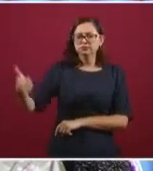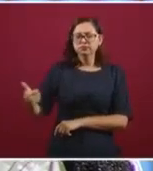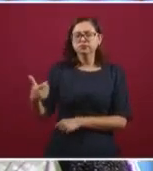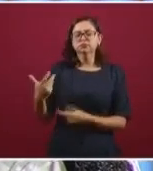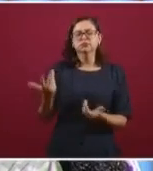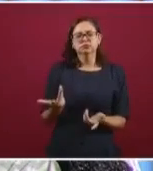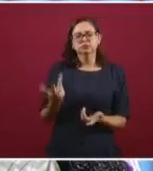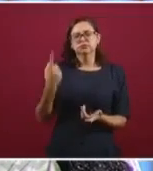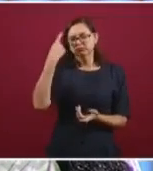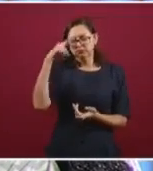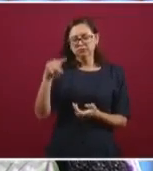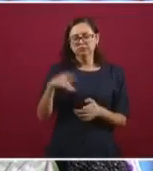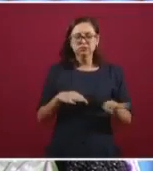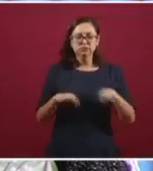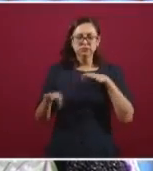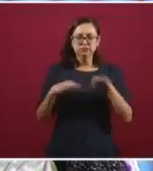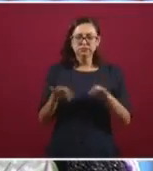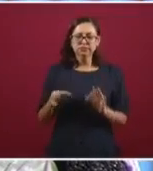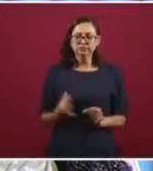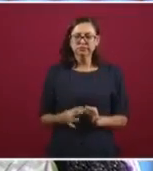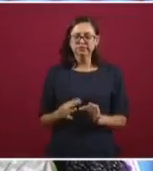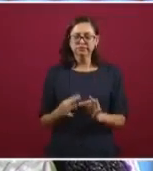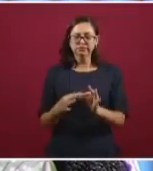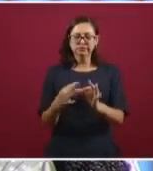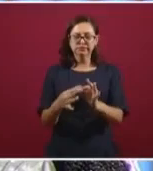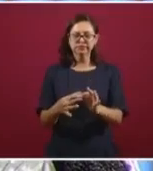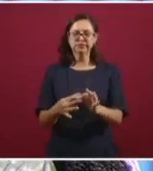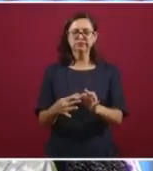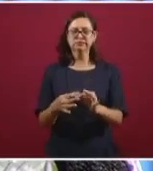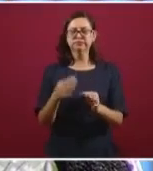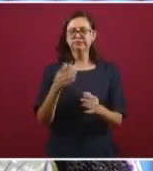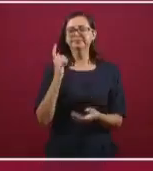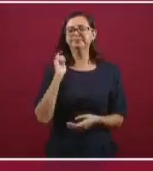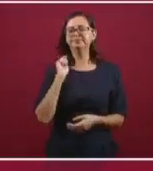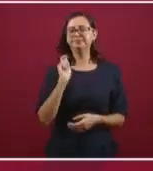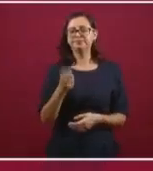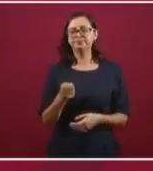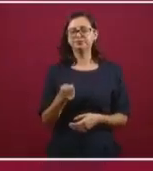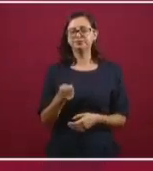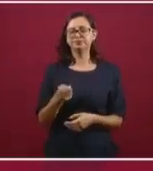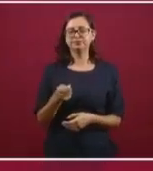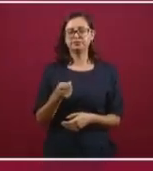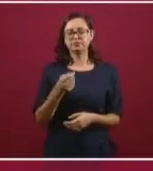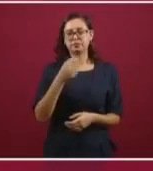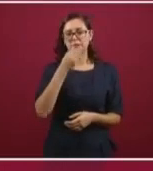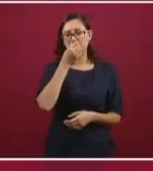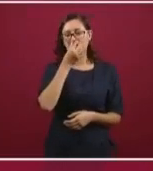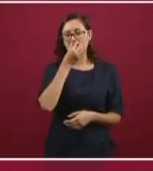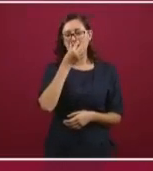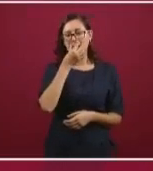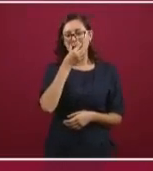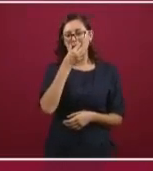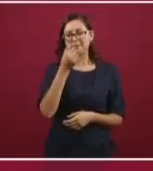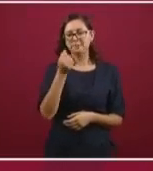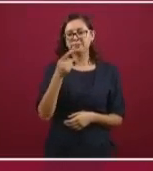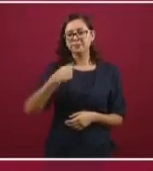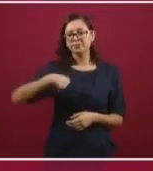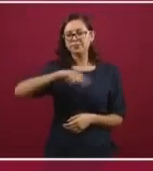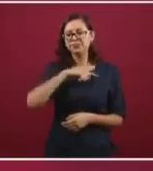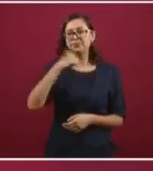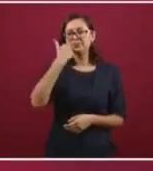para desempeñar sus funciones. Es decir, queremos elementos sanos